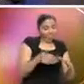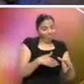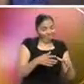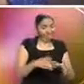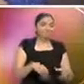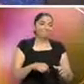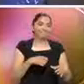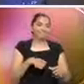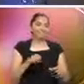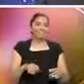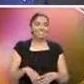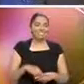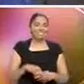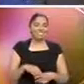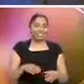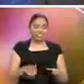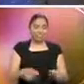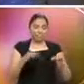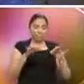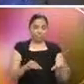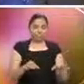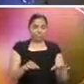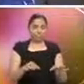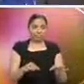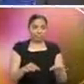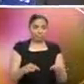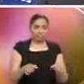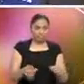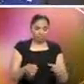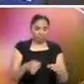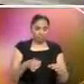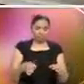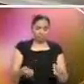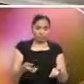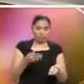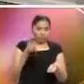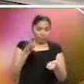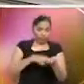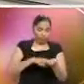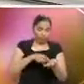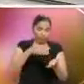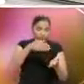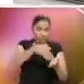le ayude. Vamos a poner la rebanada, le vamos a poner un poquito en el centro.